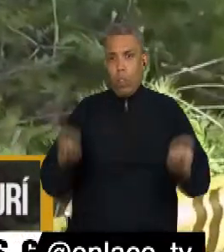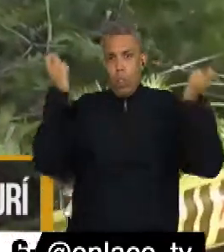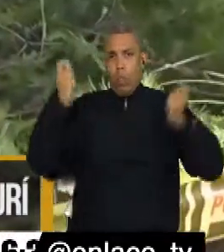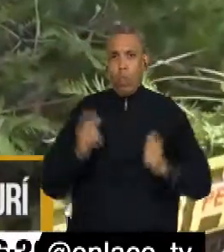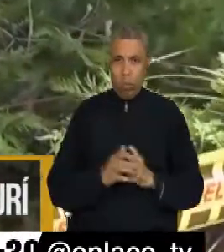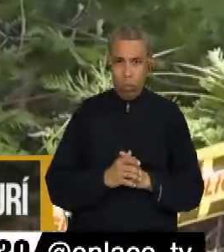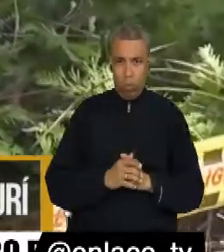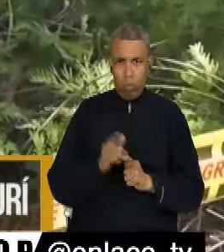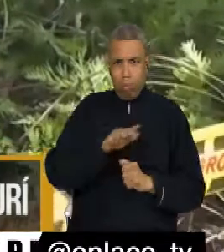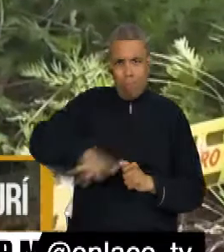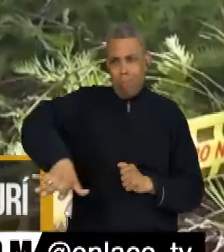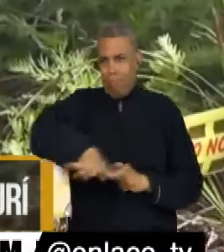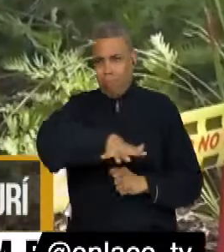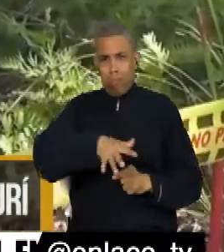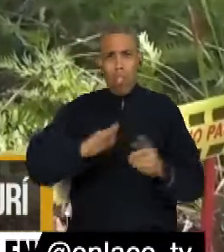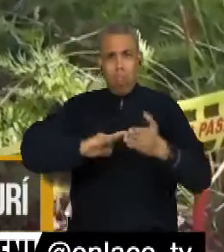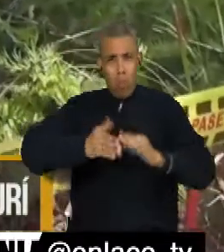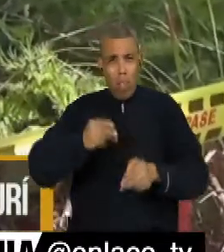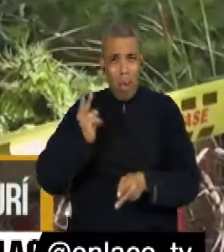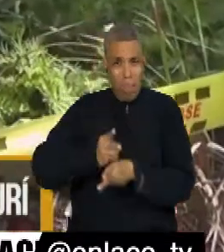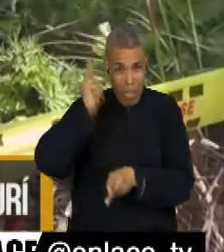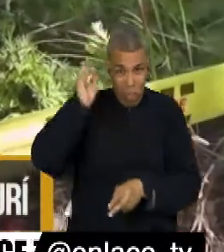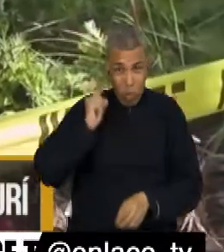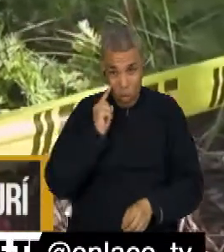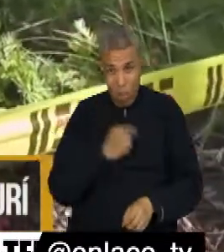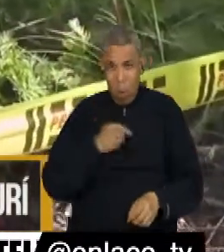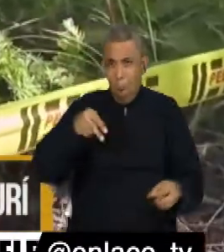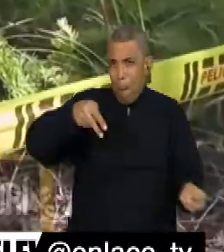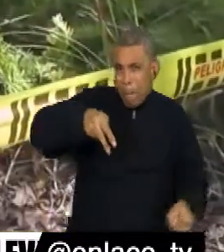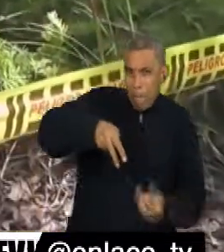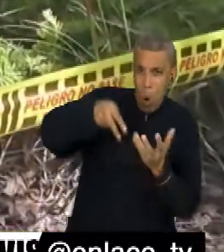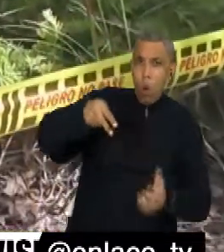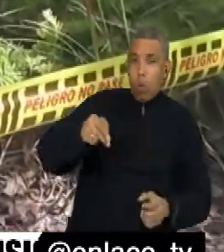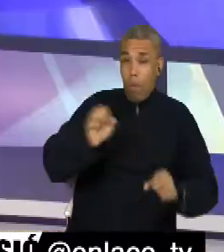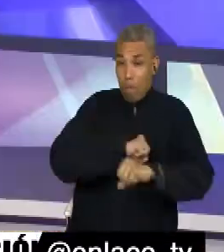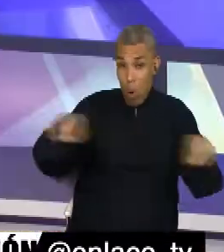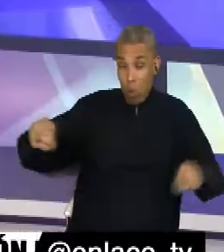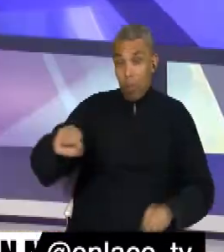y así garantizar el control militar del territorio.